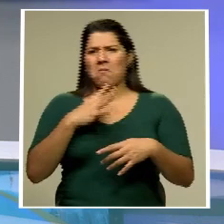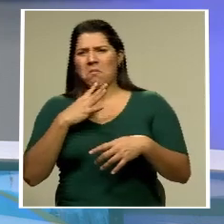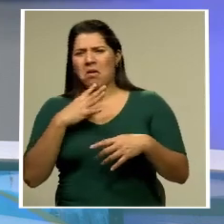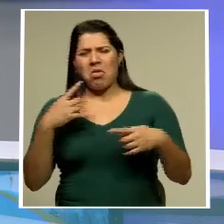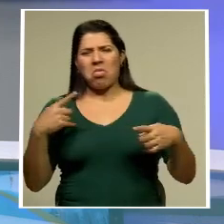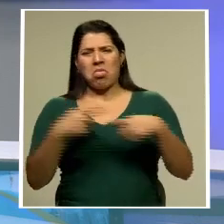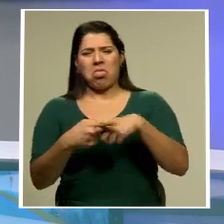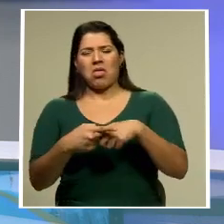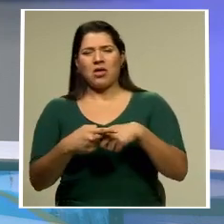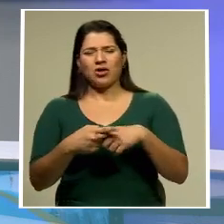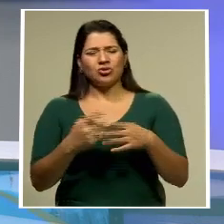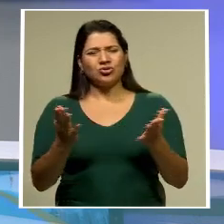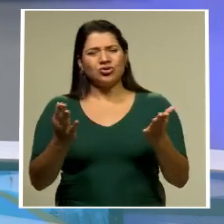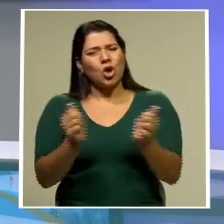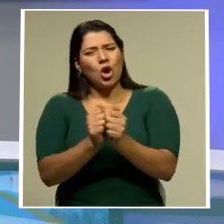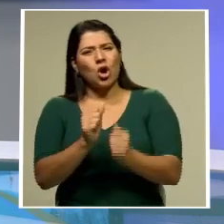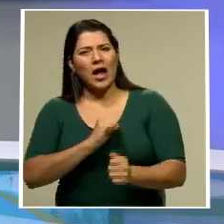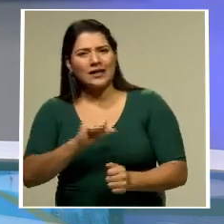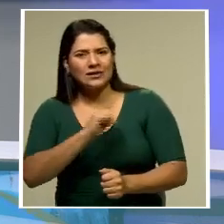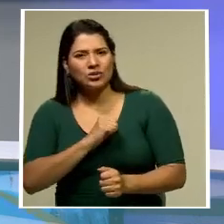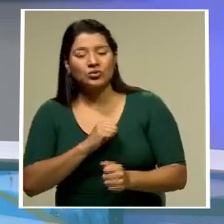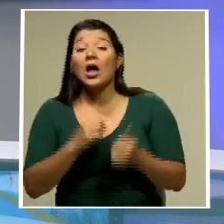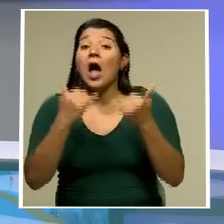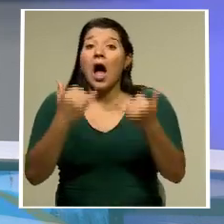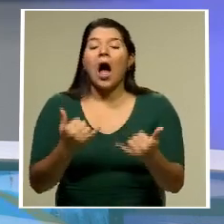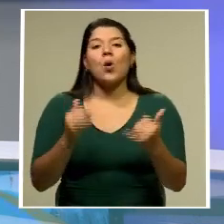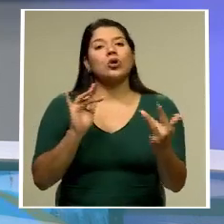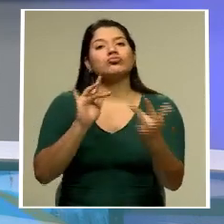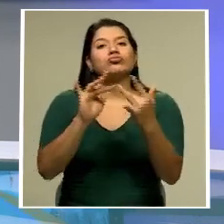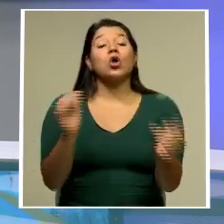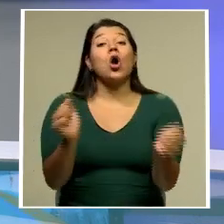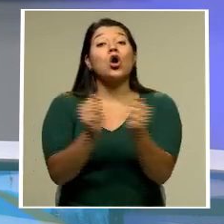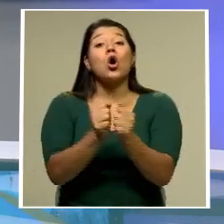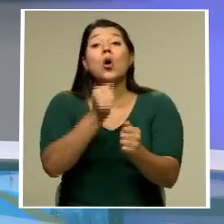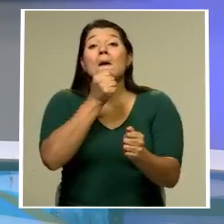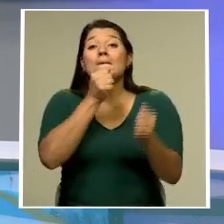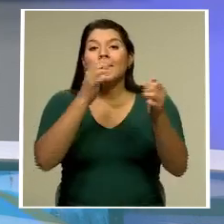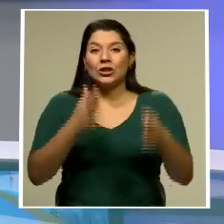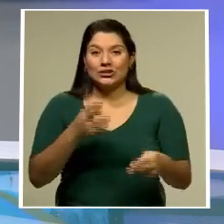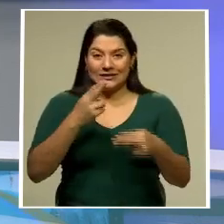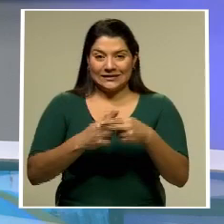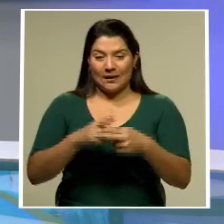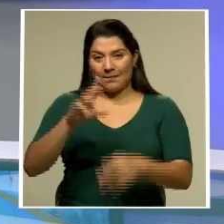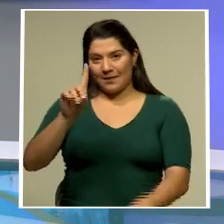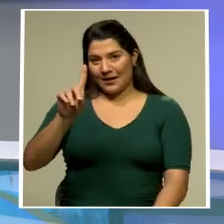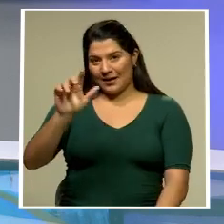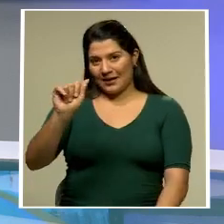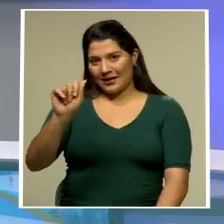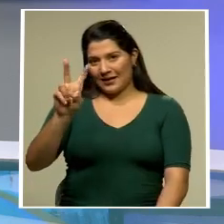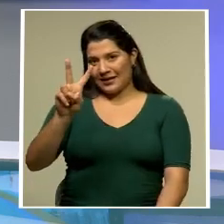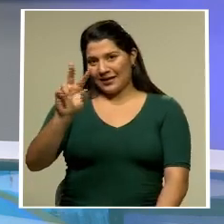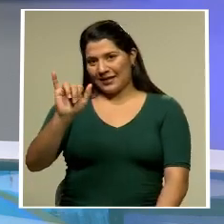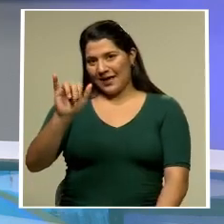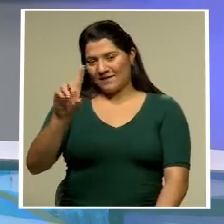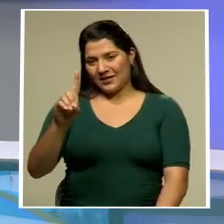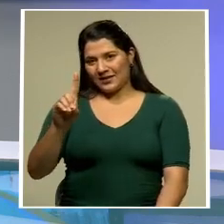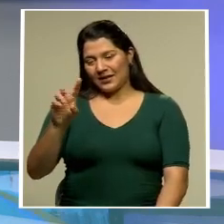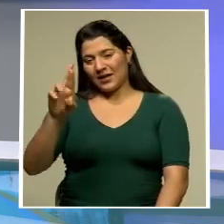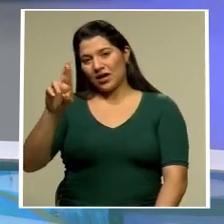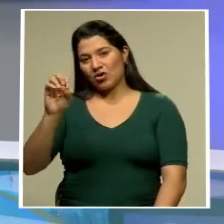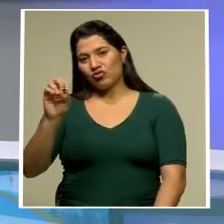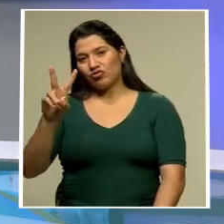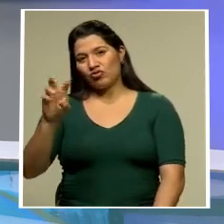de actuar. Vamos a un pase en vivo con el periodista David Roversi, quien está en el Congreso y nos